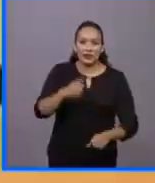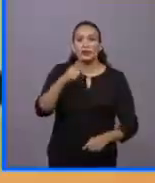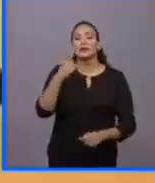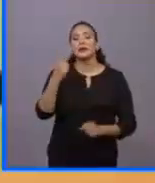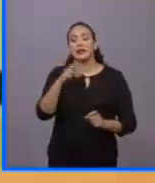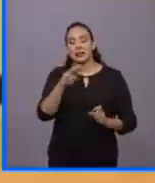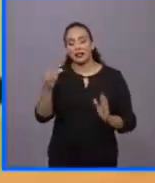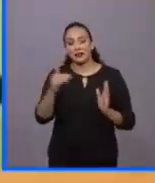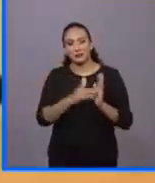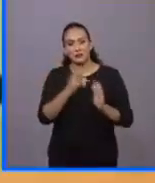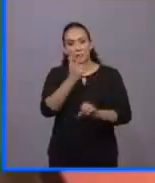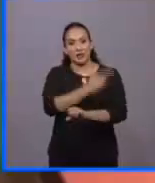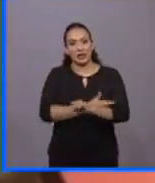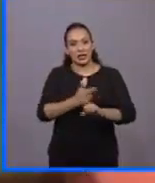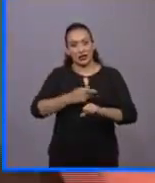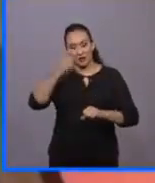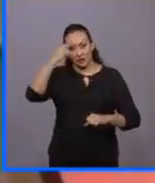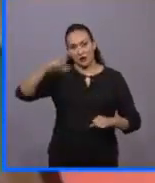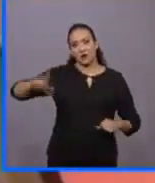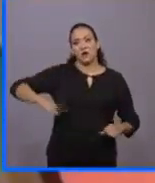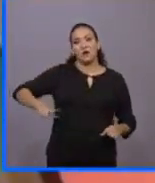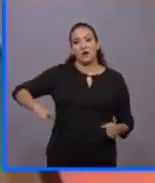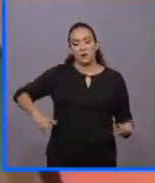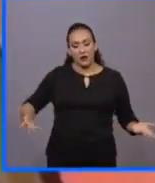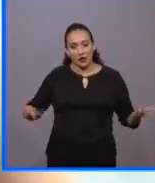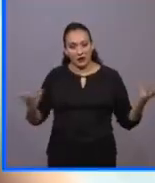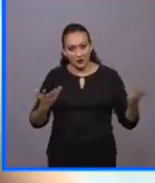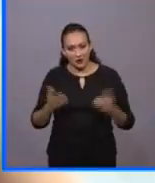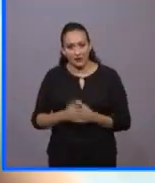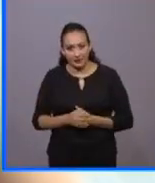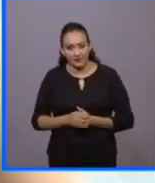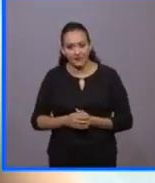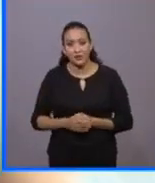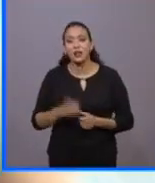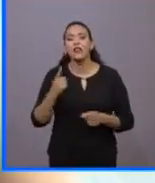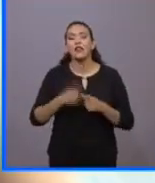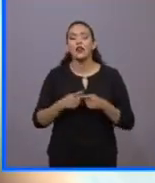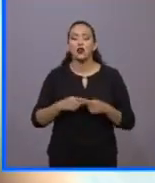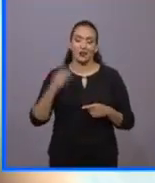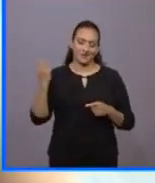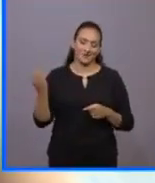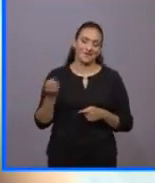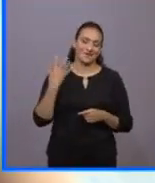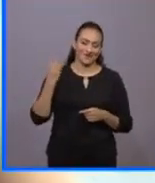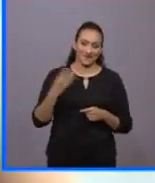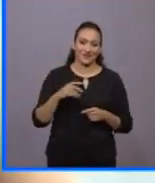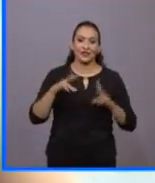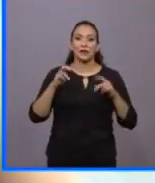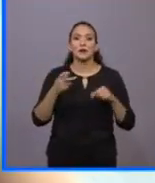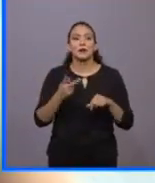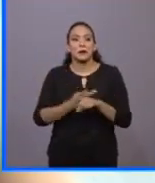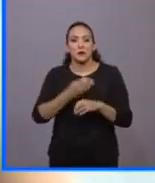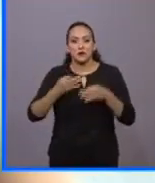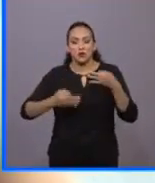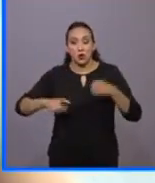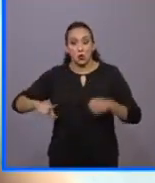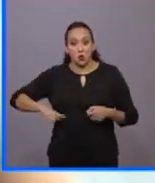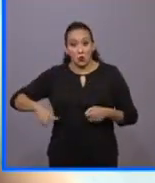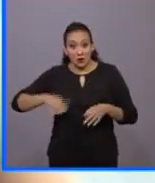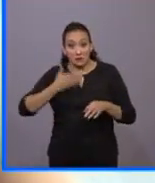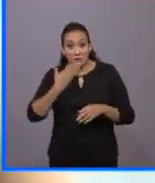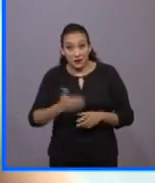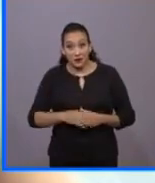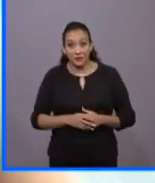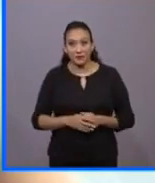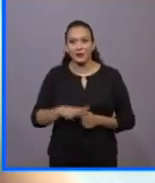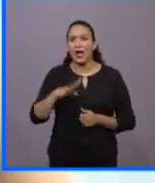300,000 trámites en los 3 niveles de gobierno, advirtieron participantes del webinar Reforma en materia de eficiencia gubernamental.